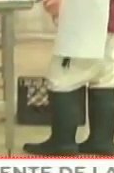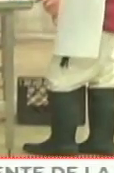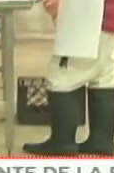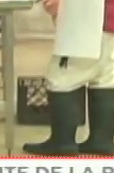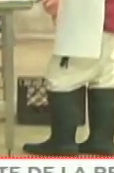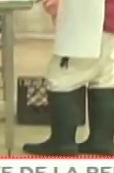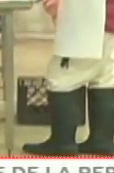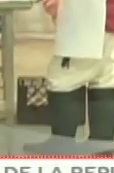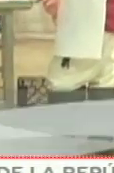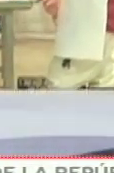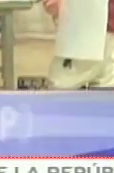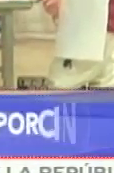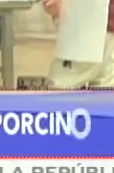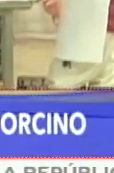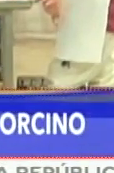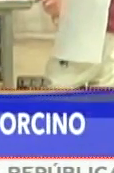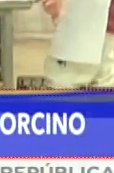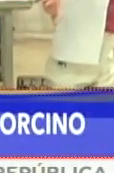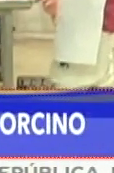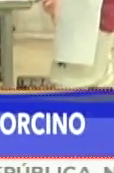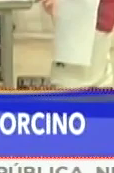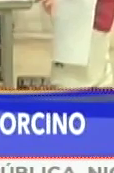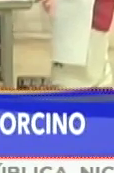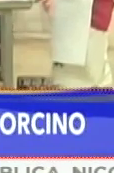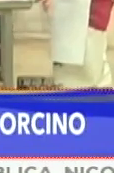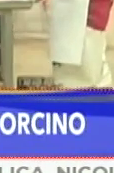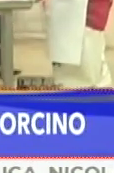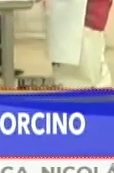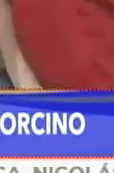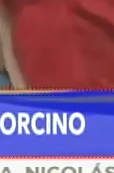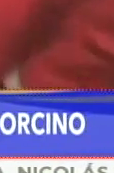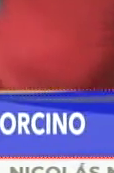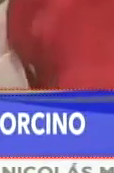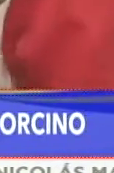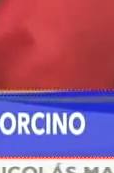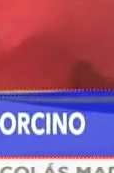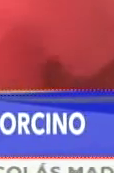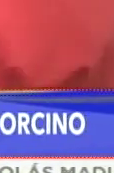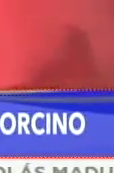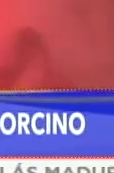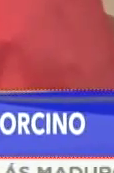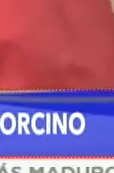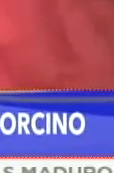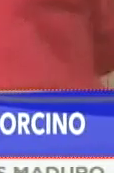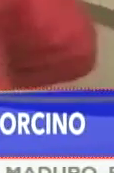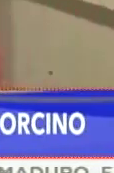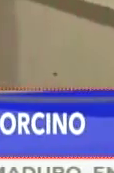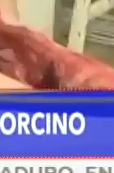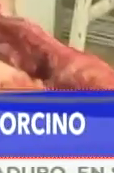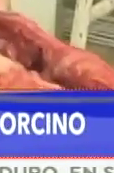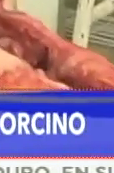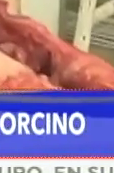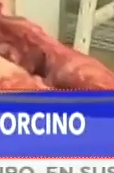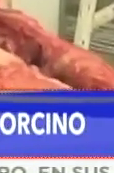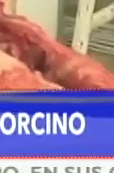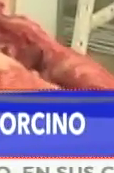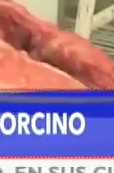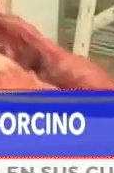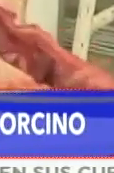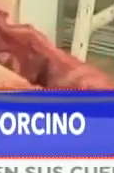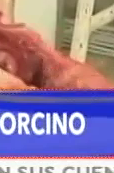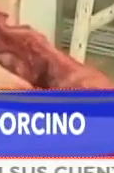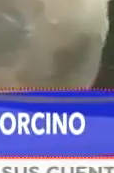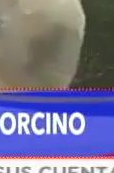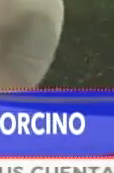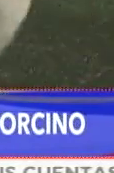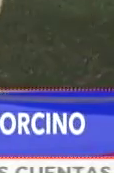unidad de desposte de la gobernación del estado Apure, donde nosotros procesamos animales que vienen